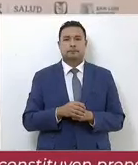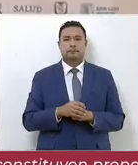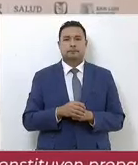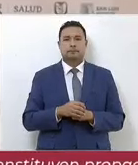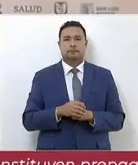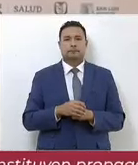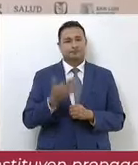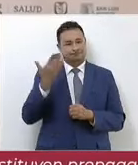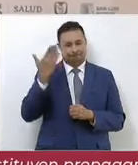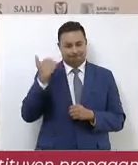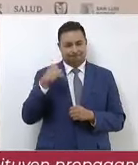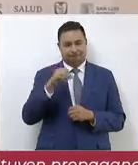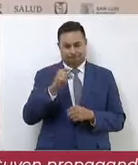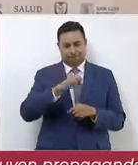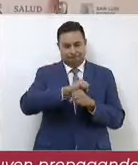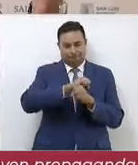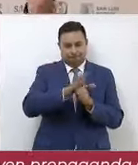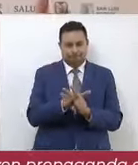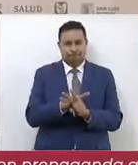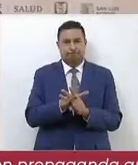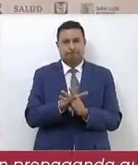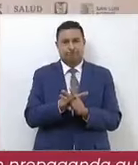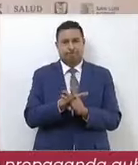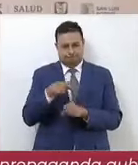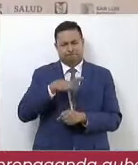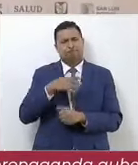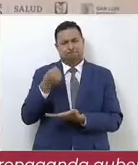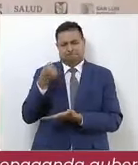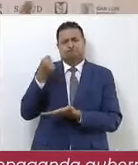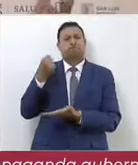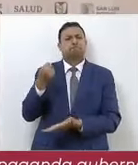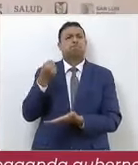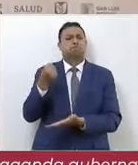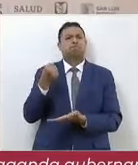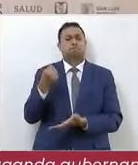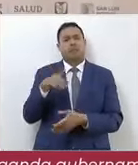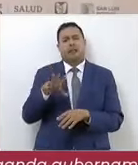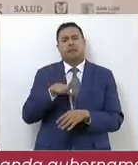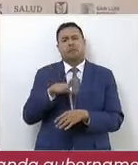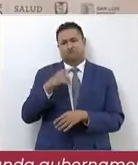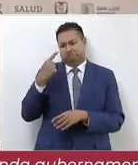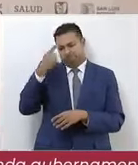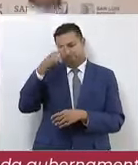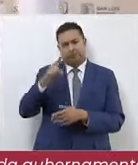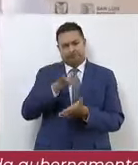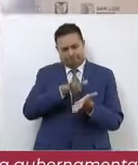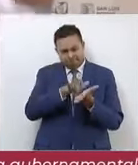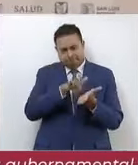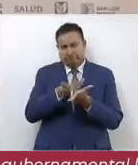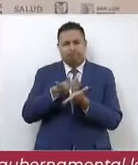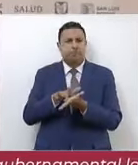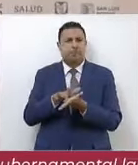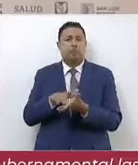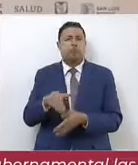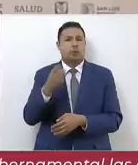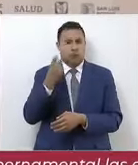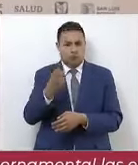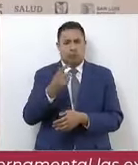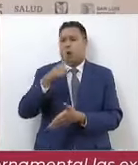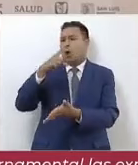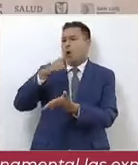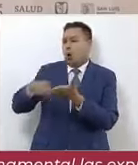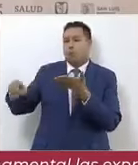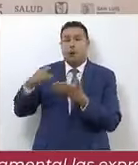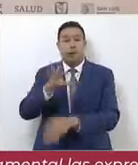la pandemia del COVID, pues teníamos dinero, teníamos disponibilidad de recursos y por eso